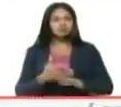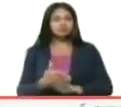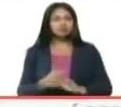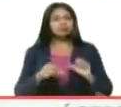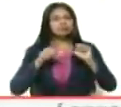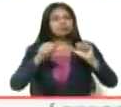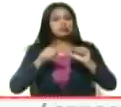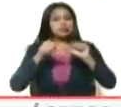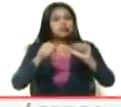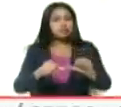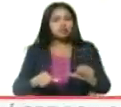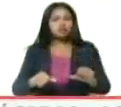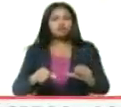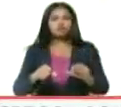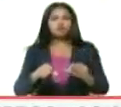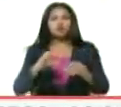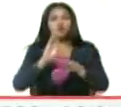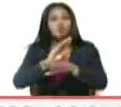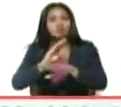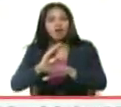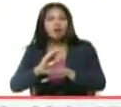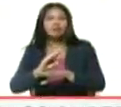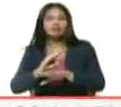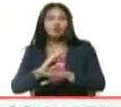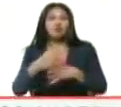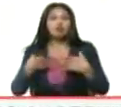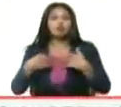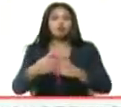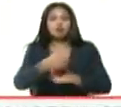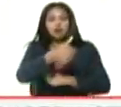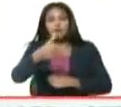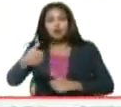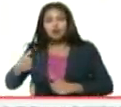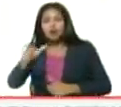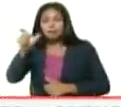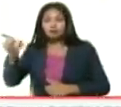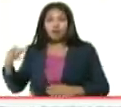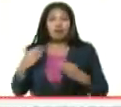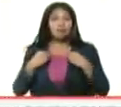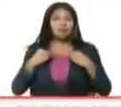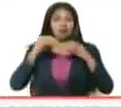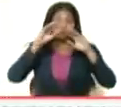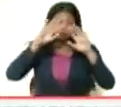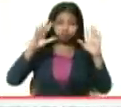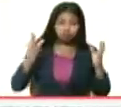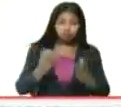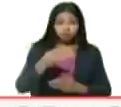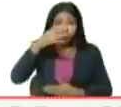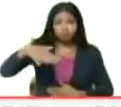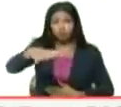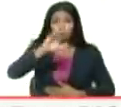preservar la salud y la vida del pueblo.